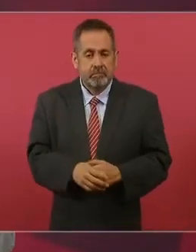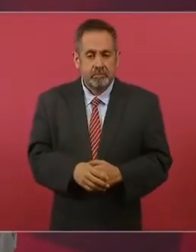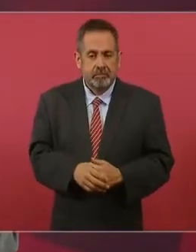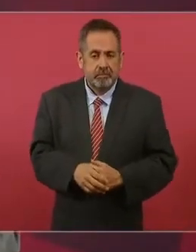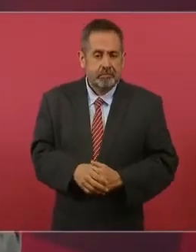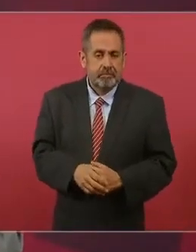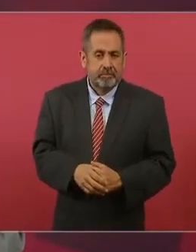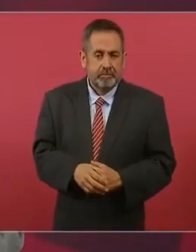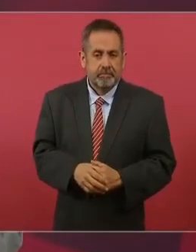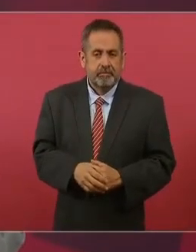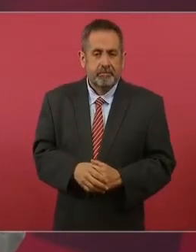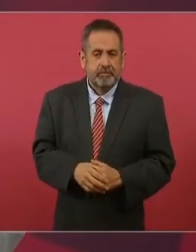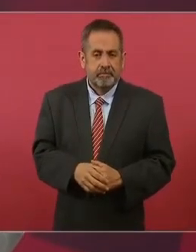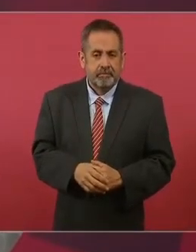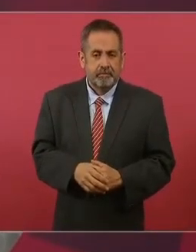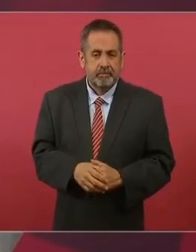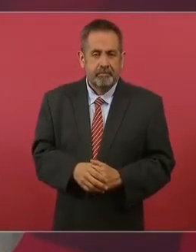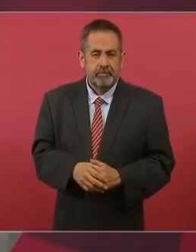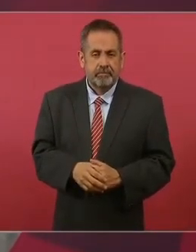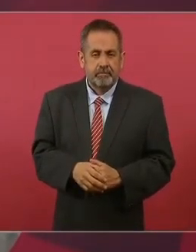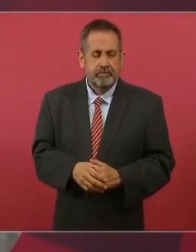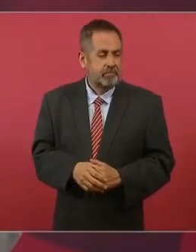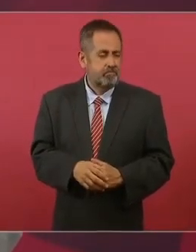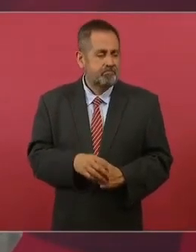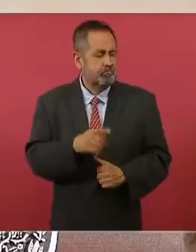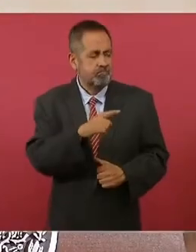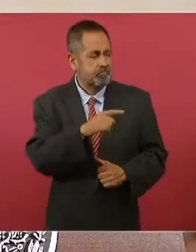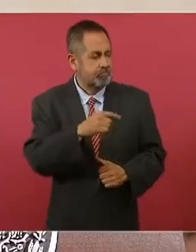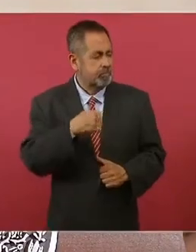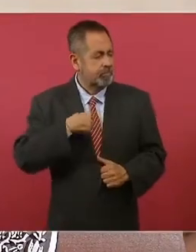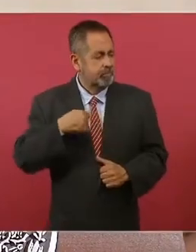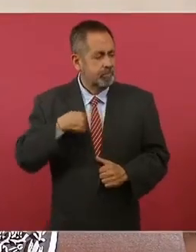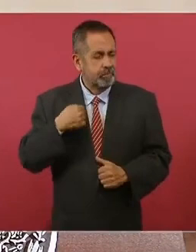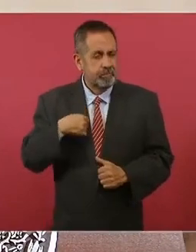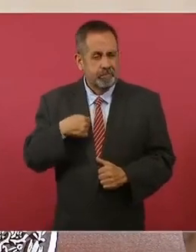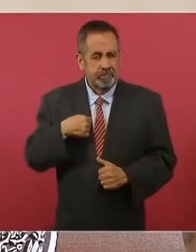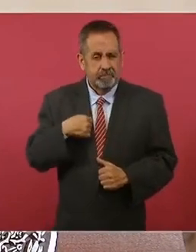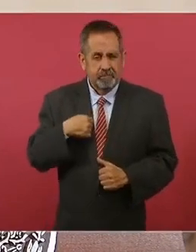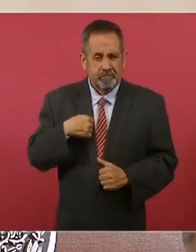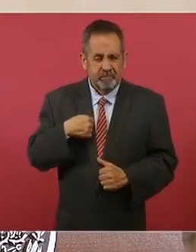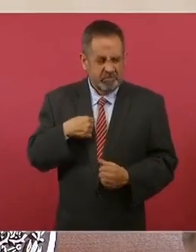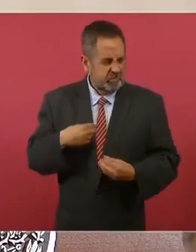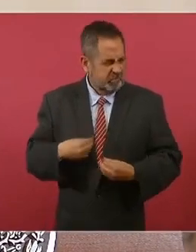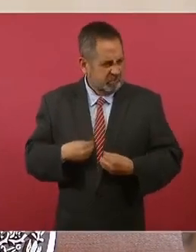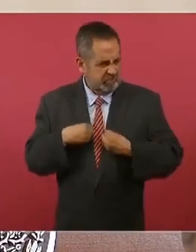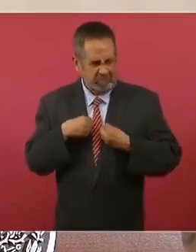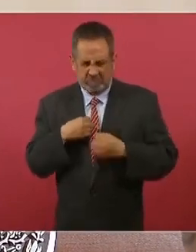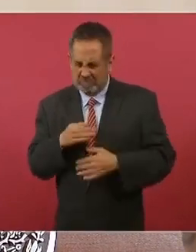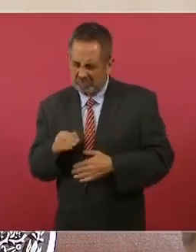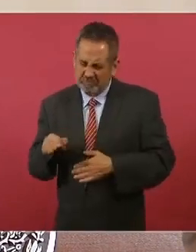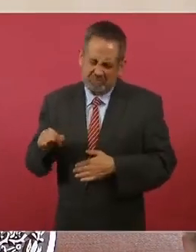los pequeños momentos en que viví con arrojo.